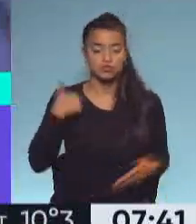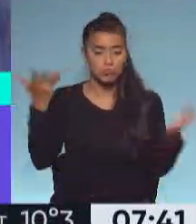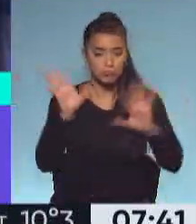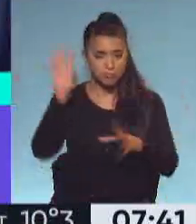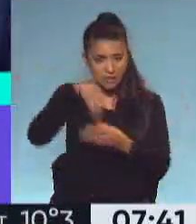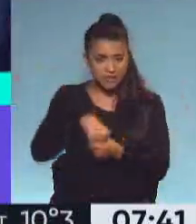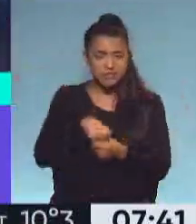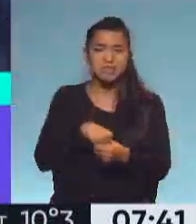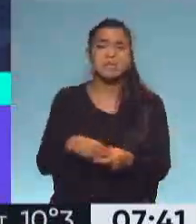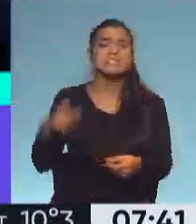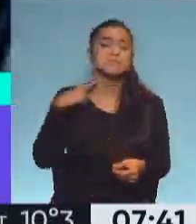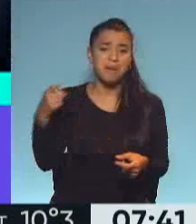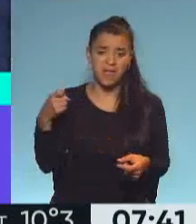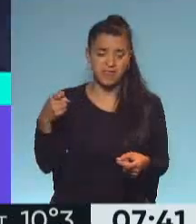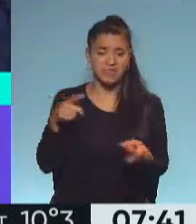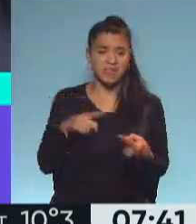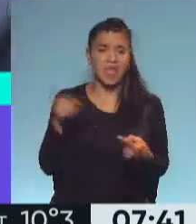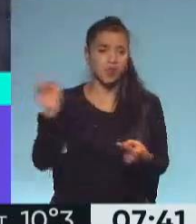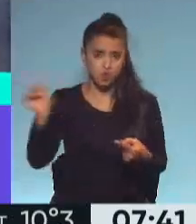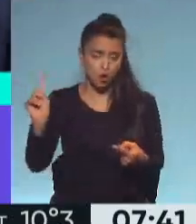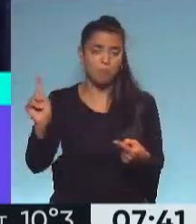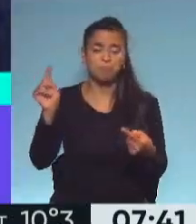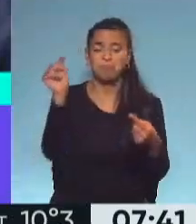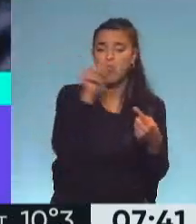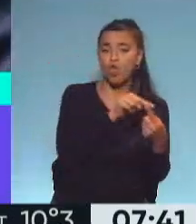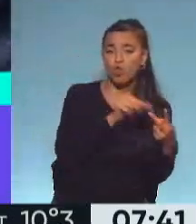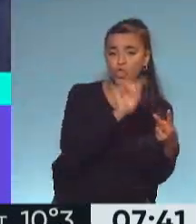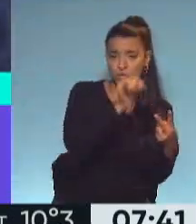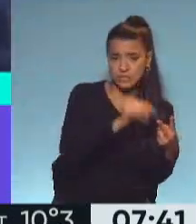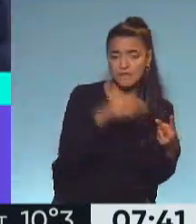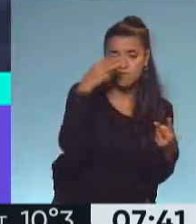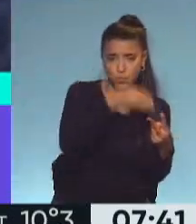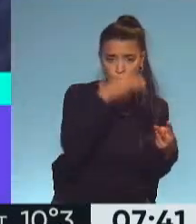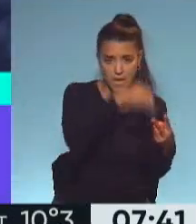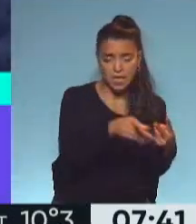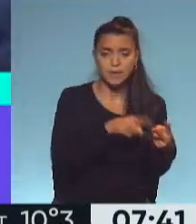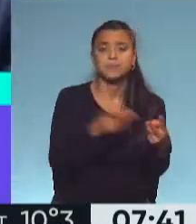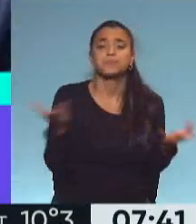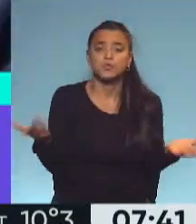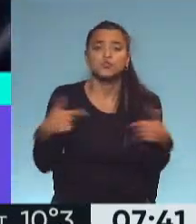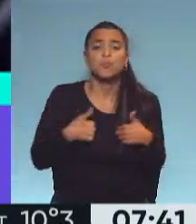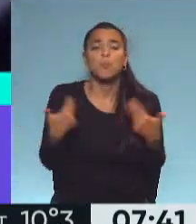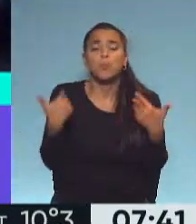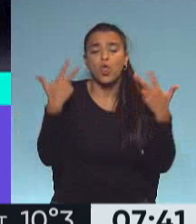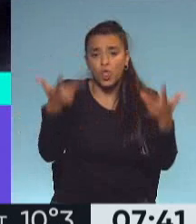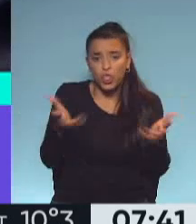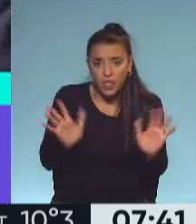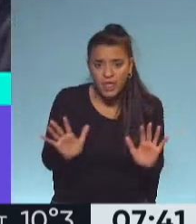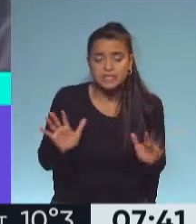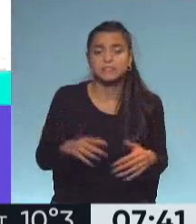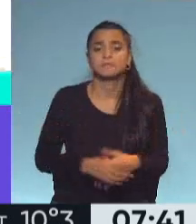participé, salvo la de España, sí, participé de las otras dos. Exacto. Escuché así que puedo dar